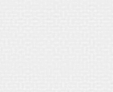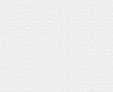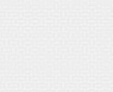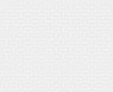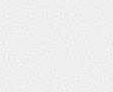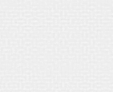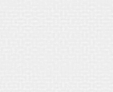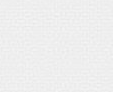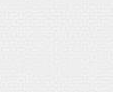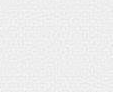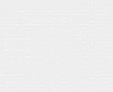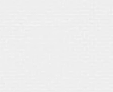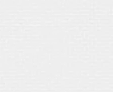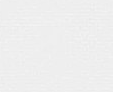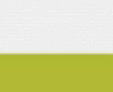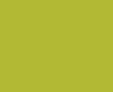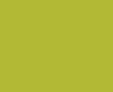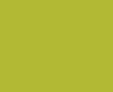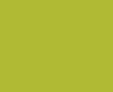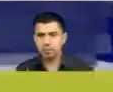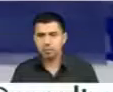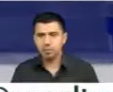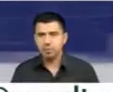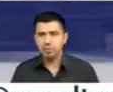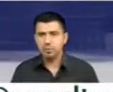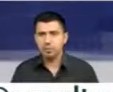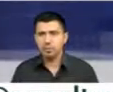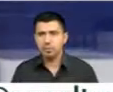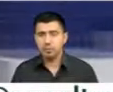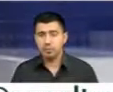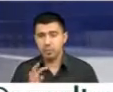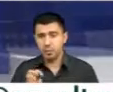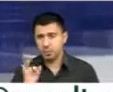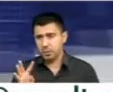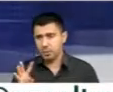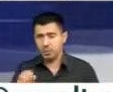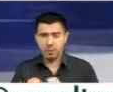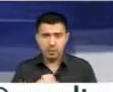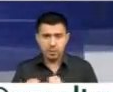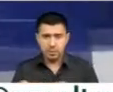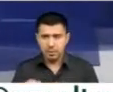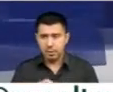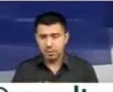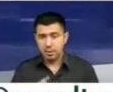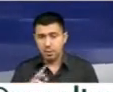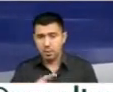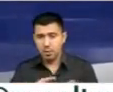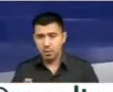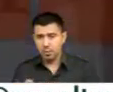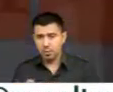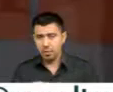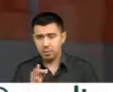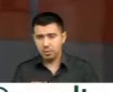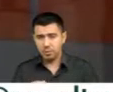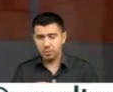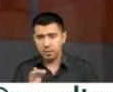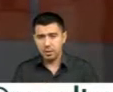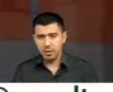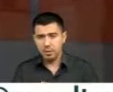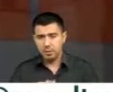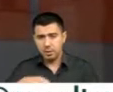canán droid tocó previamente hacia las 9 30 de la mañana a la contraloría municipal de la capital